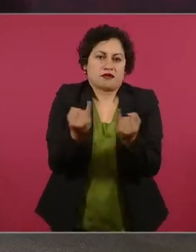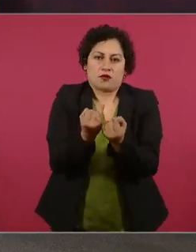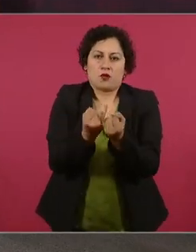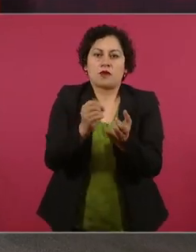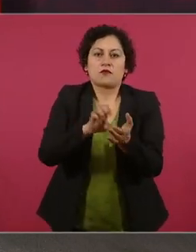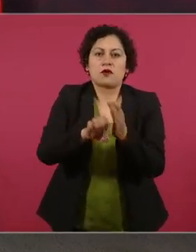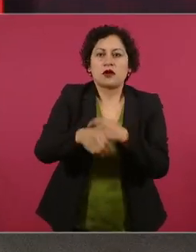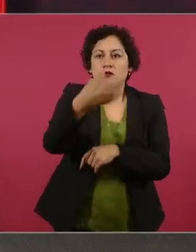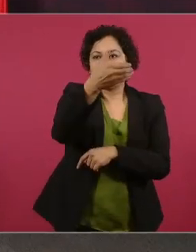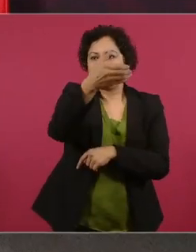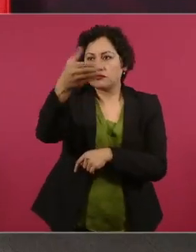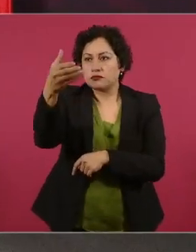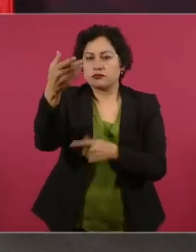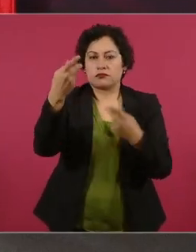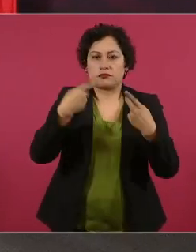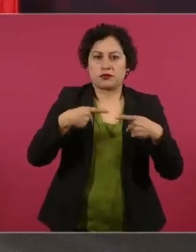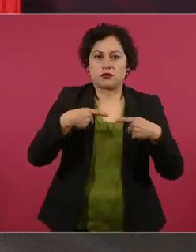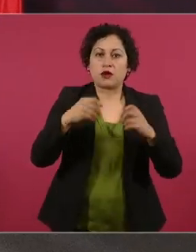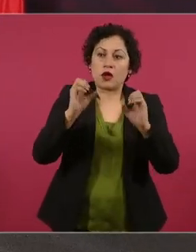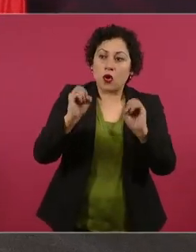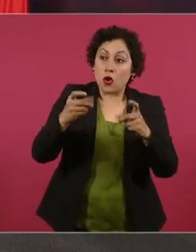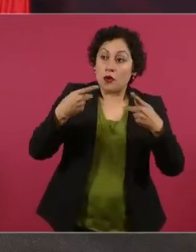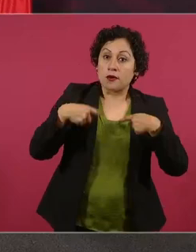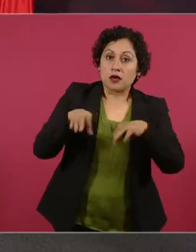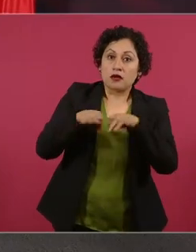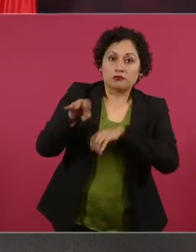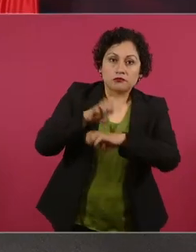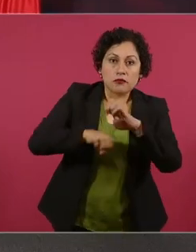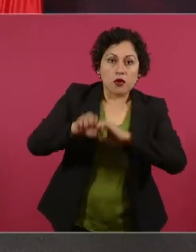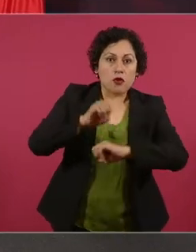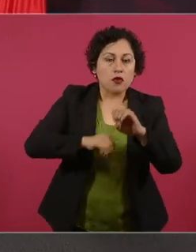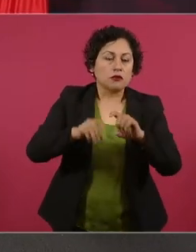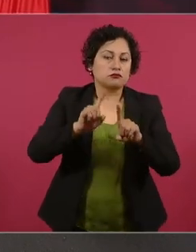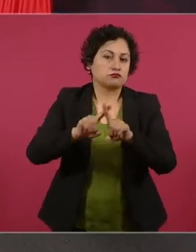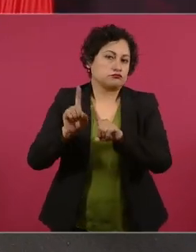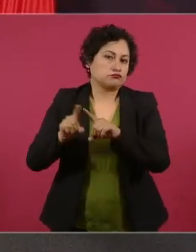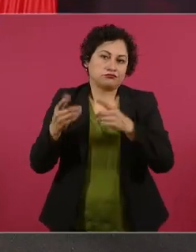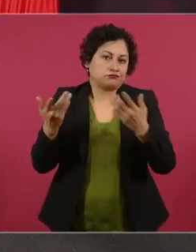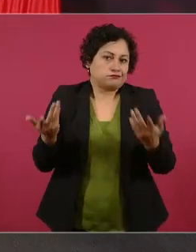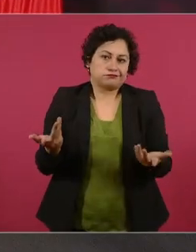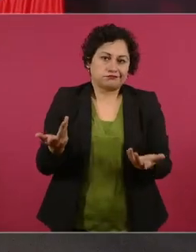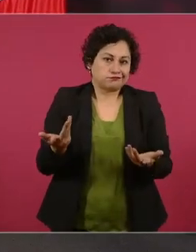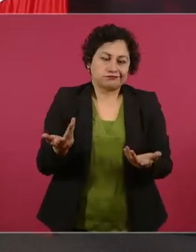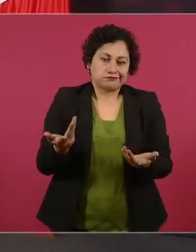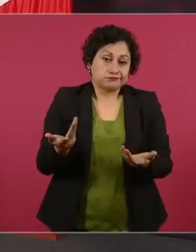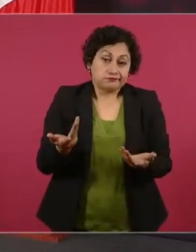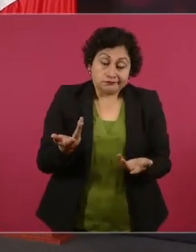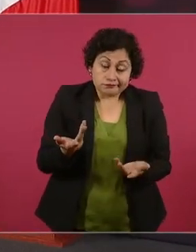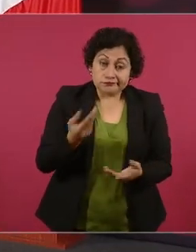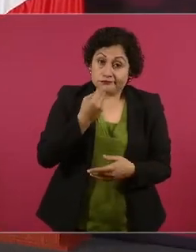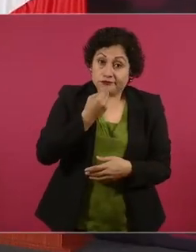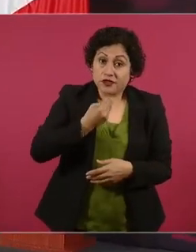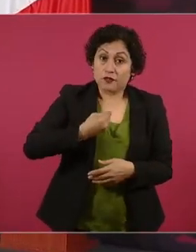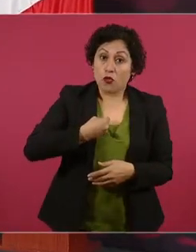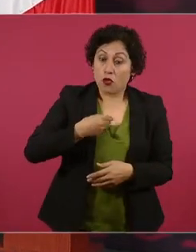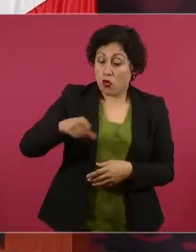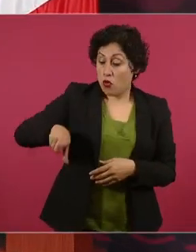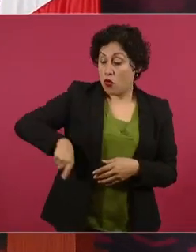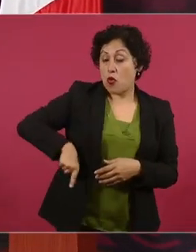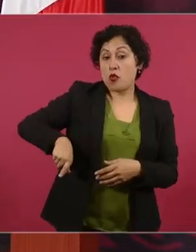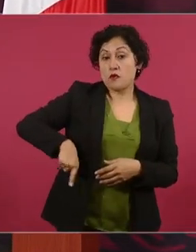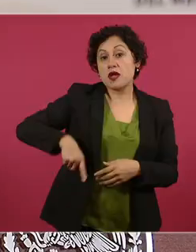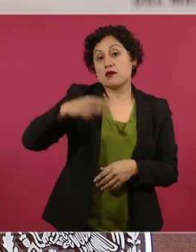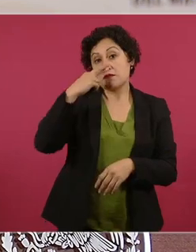campesinos y trabajadores, pero pues es una responsabilidad del Estado.